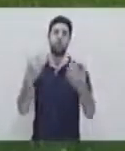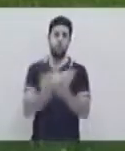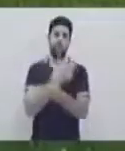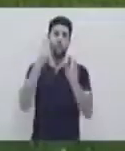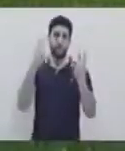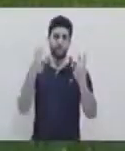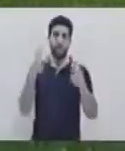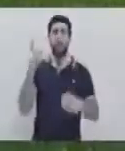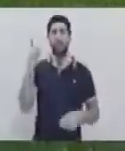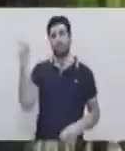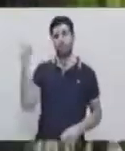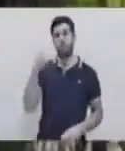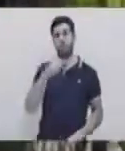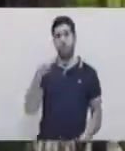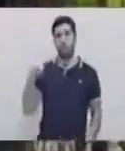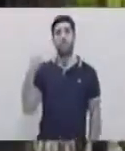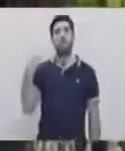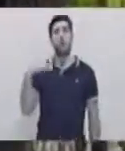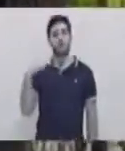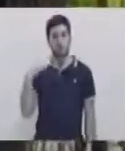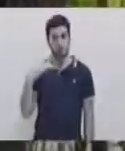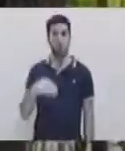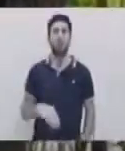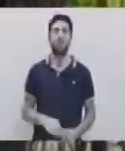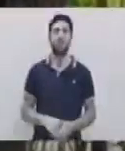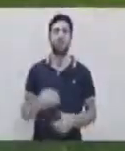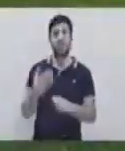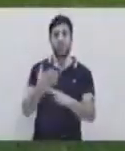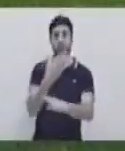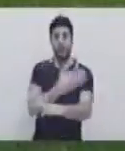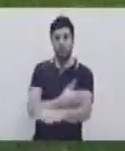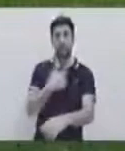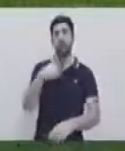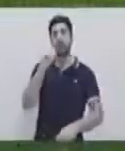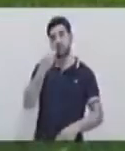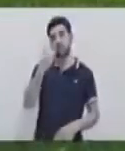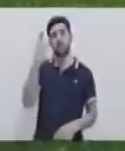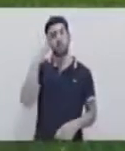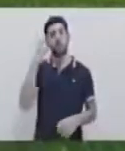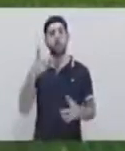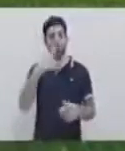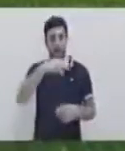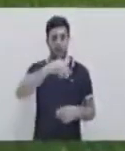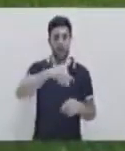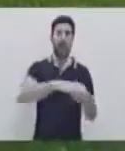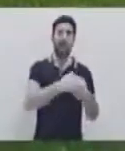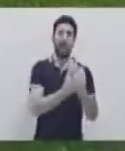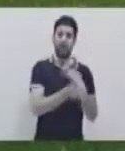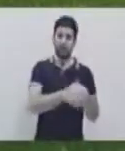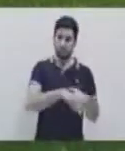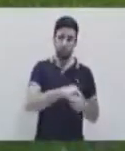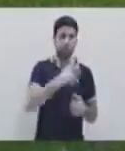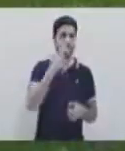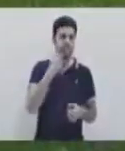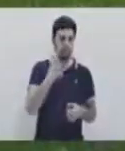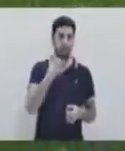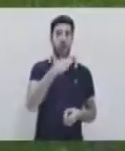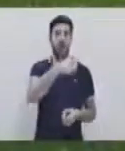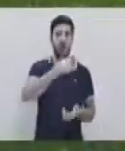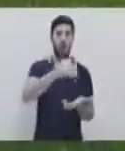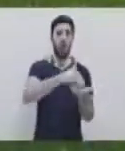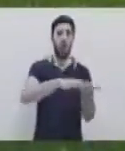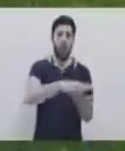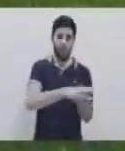próximo segmento con un nuevo tema. Mi nombre es Mauricio Méndez y sin antes me voy a retirar para recordarles el lavado constante de